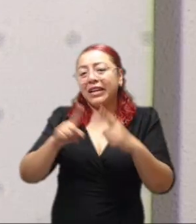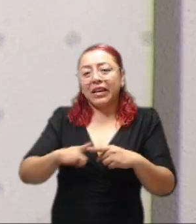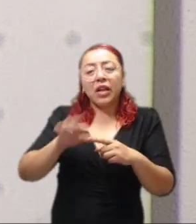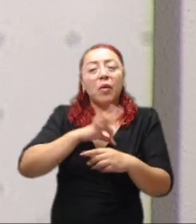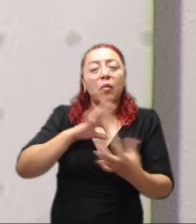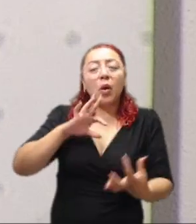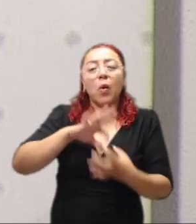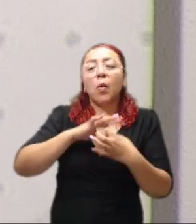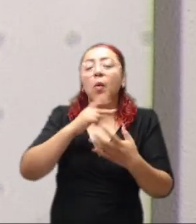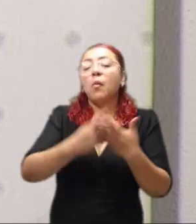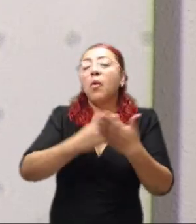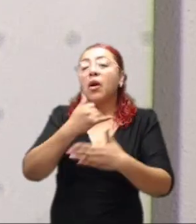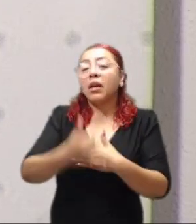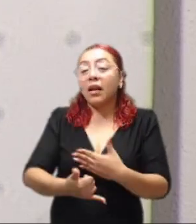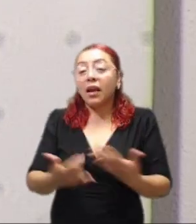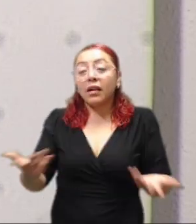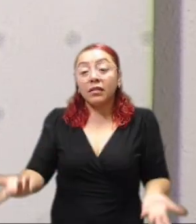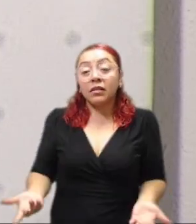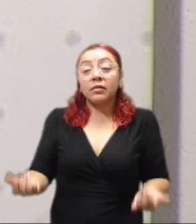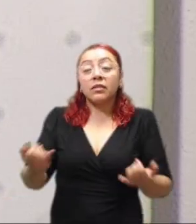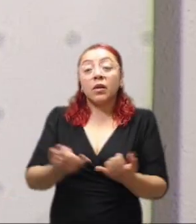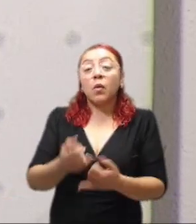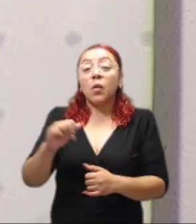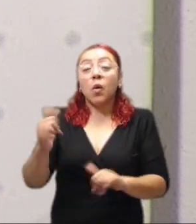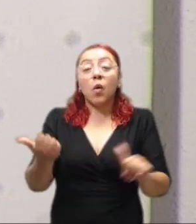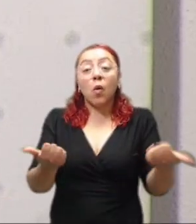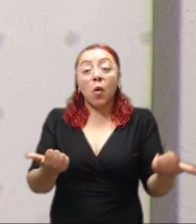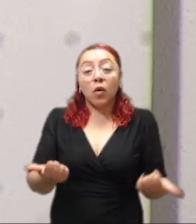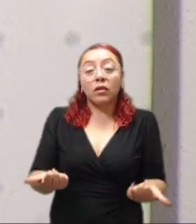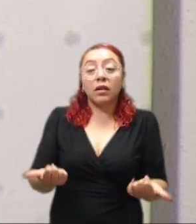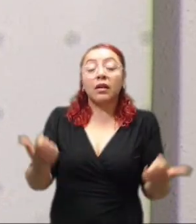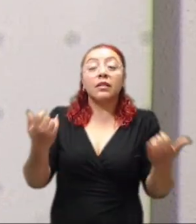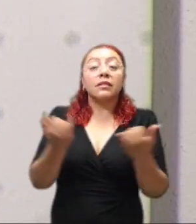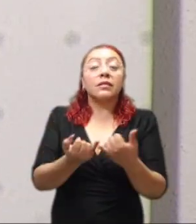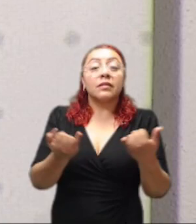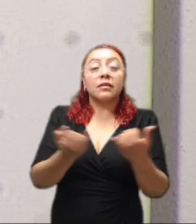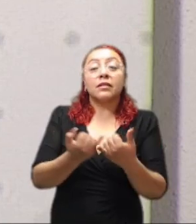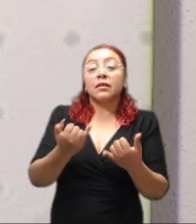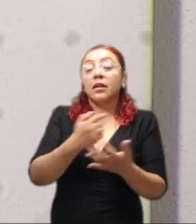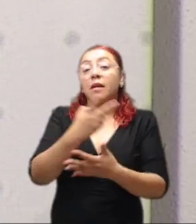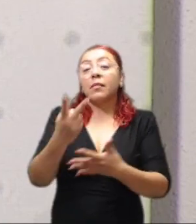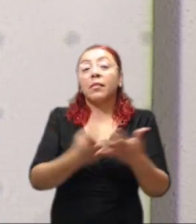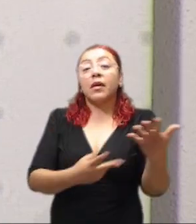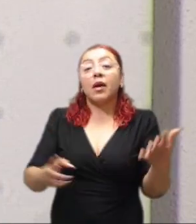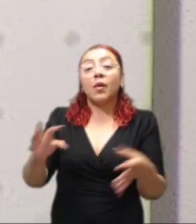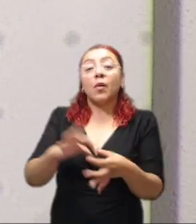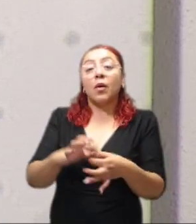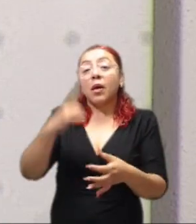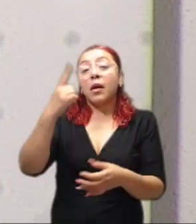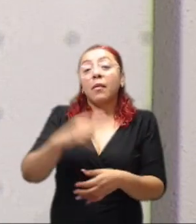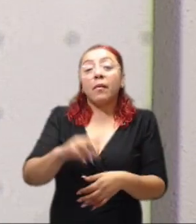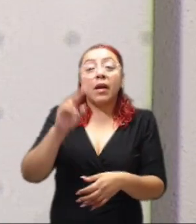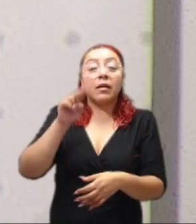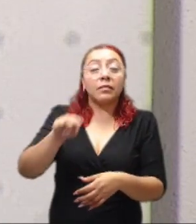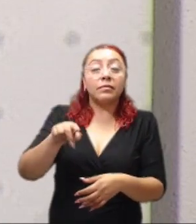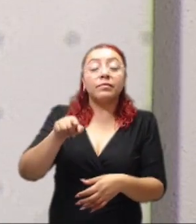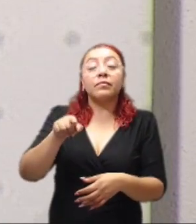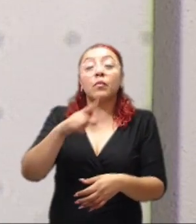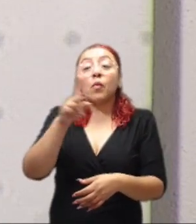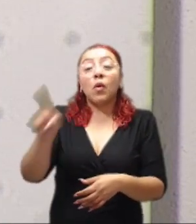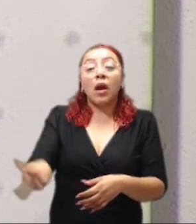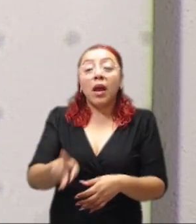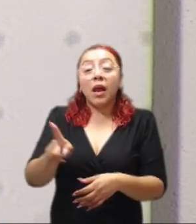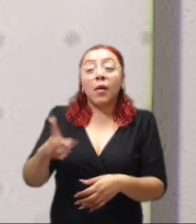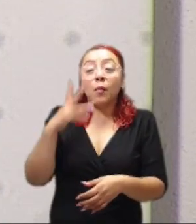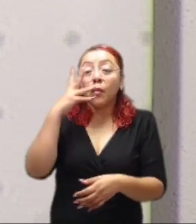administración o tras administración dejarlo planeado para poder hacer de nuestro paso yucan un pueblo